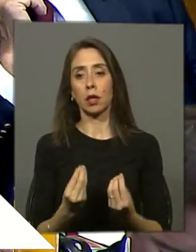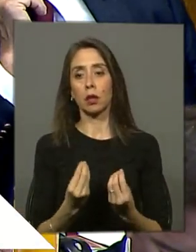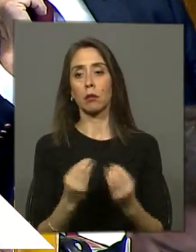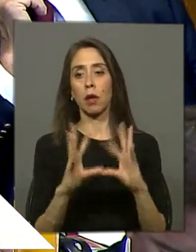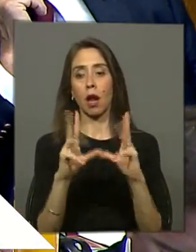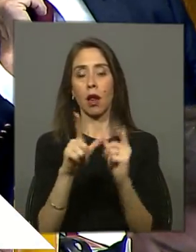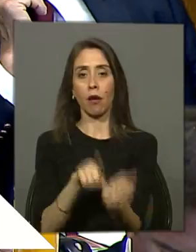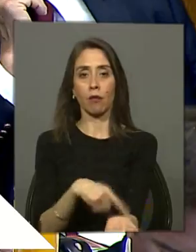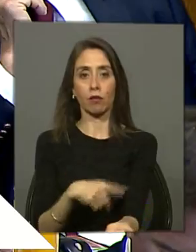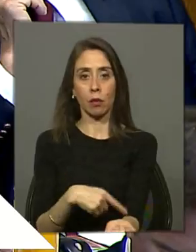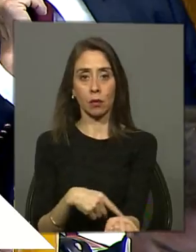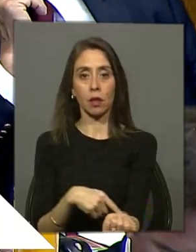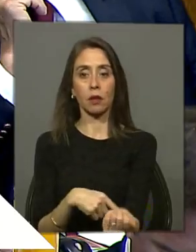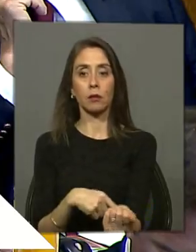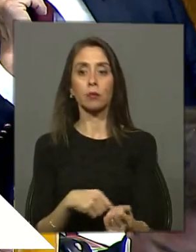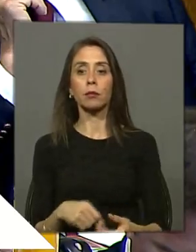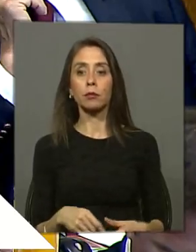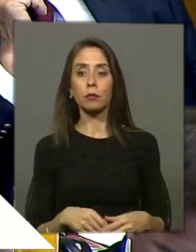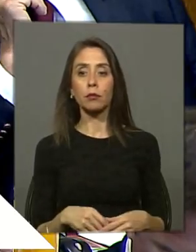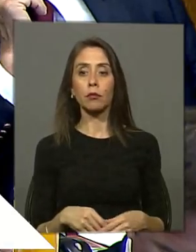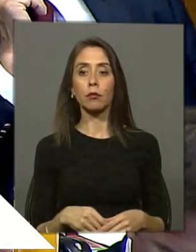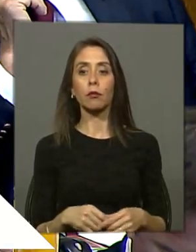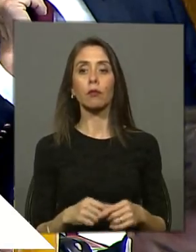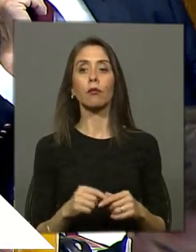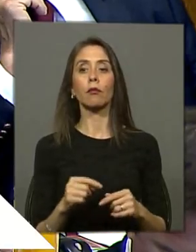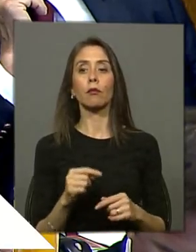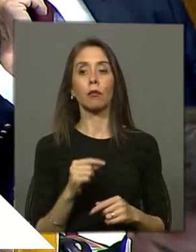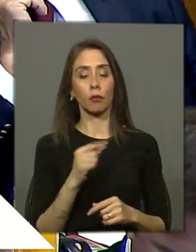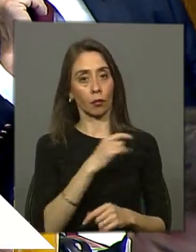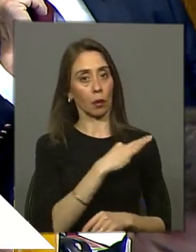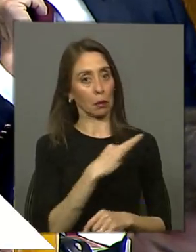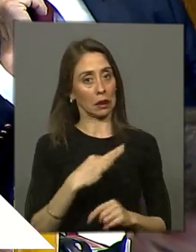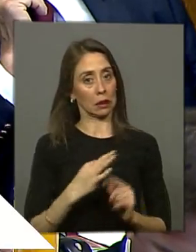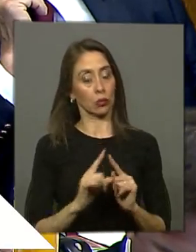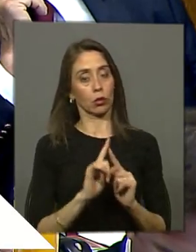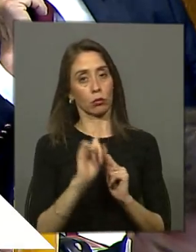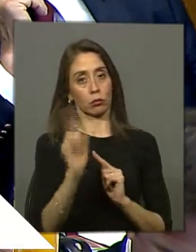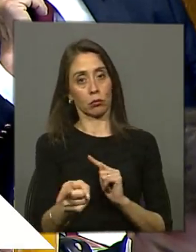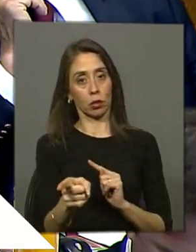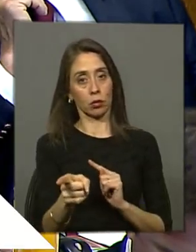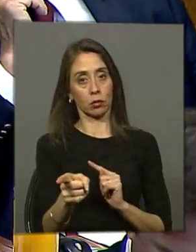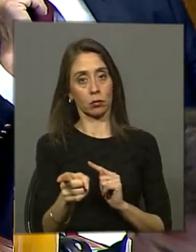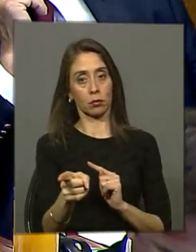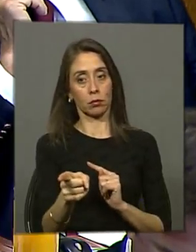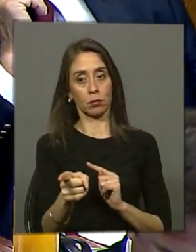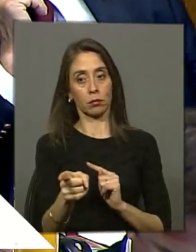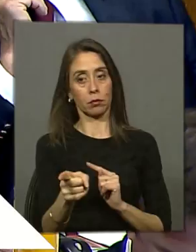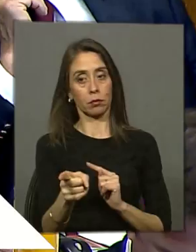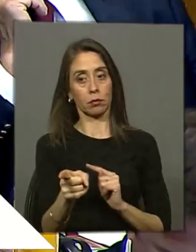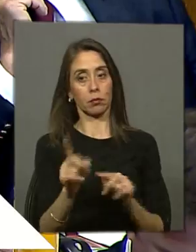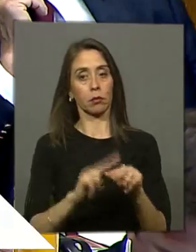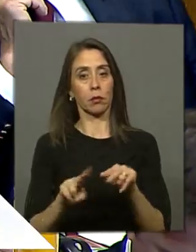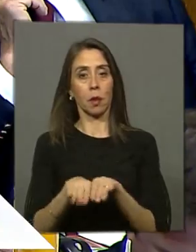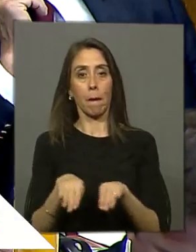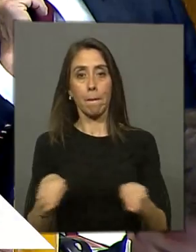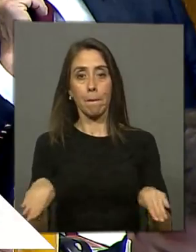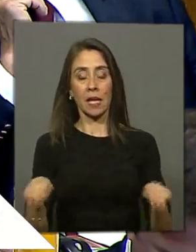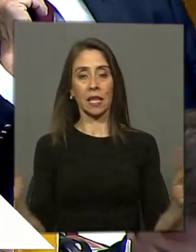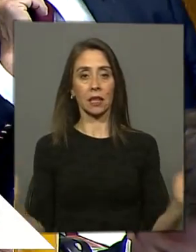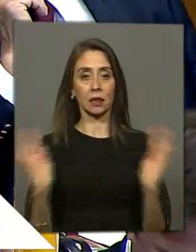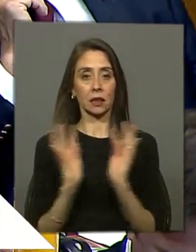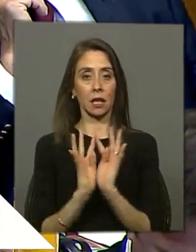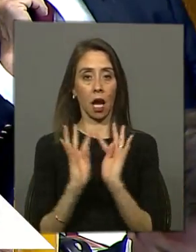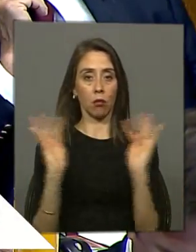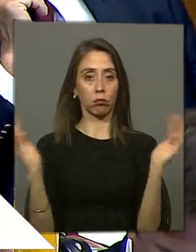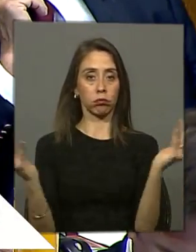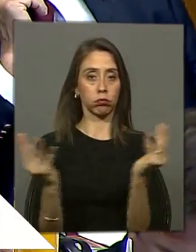familias y junto con ello que se impartan las instrucciones pertinentes para que se conforme una mesa que vaya más